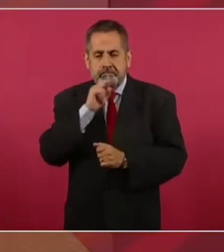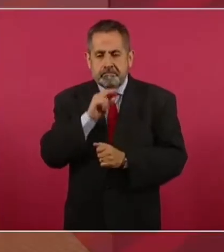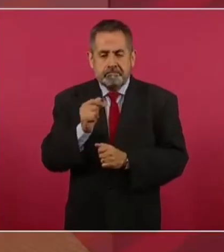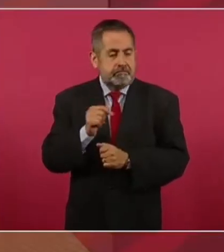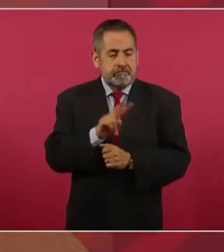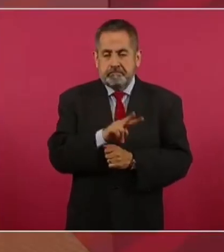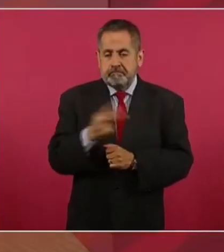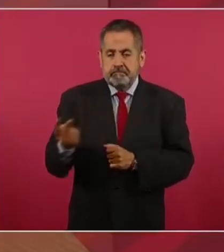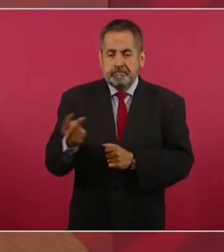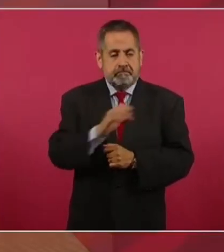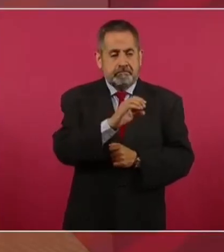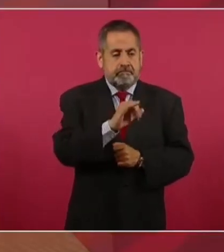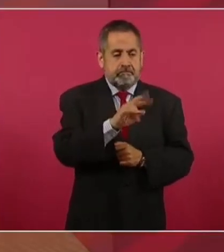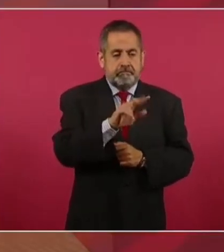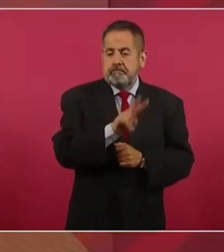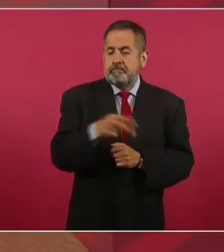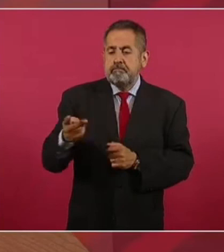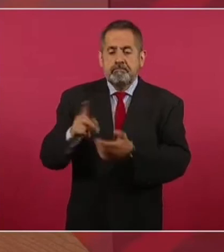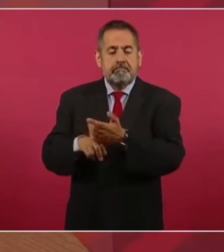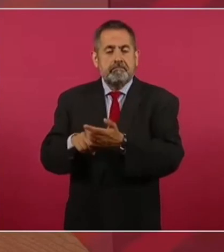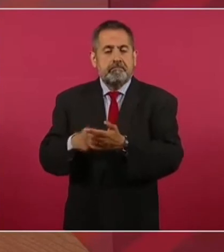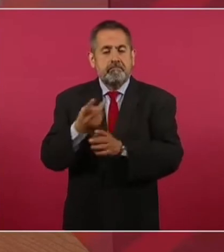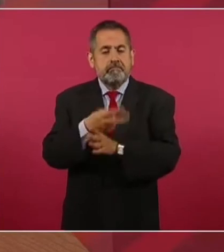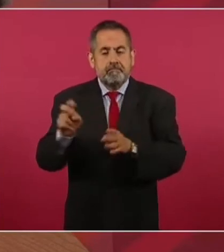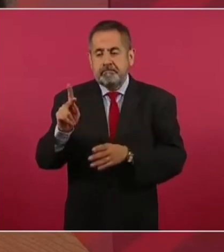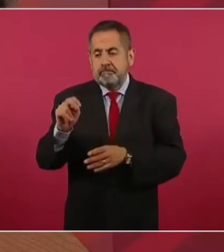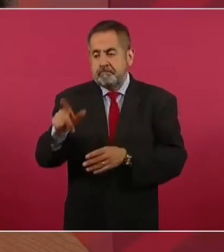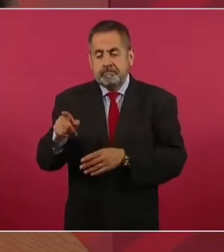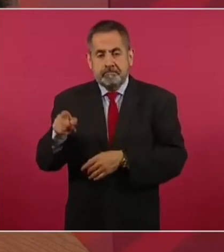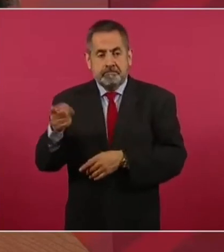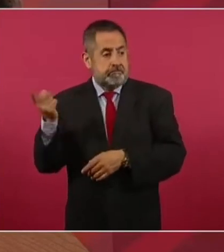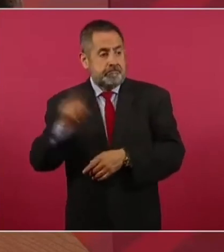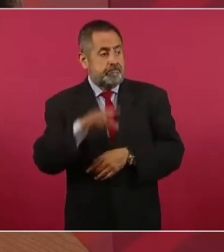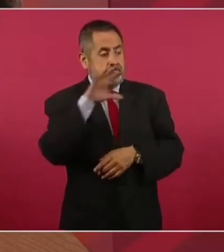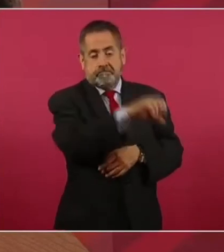convierten el asunto civil en penal y va a la orden de aprehensión